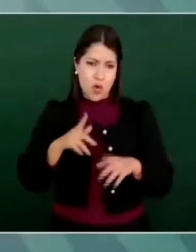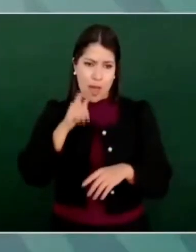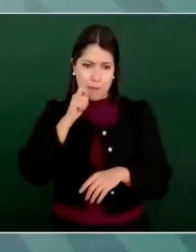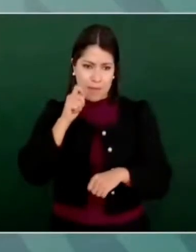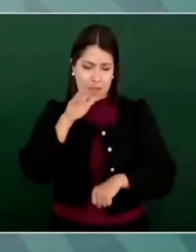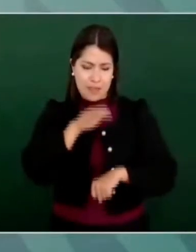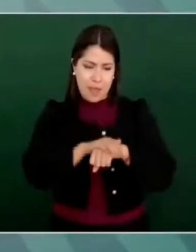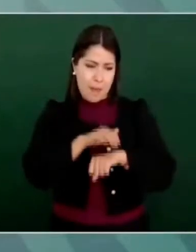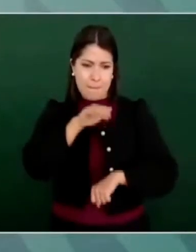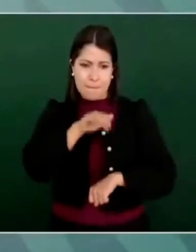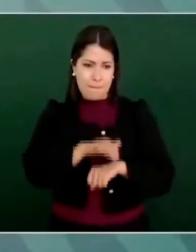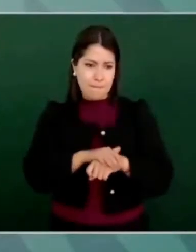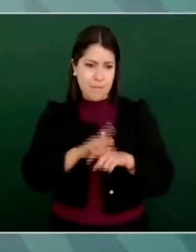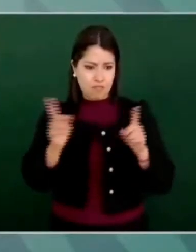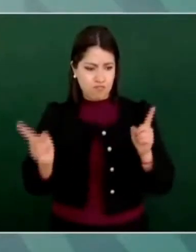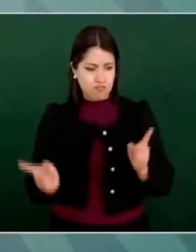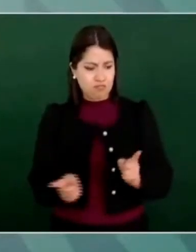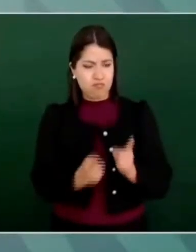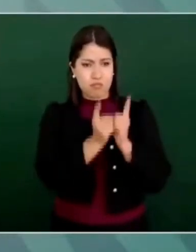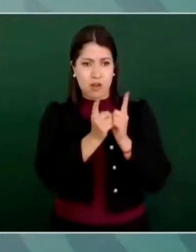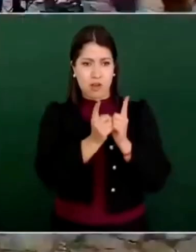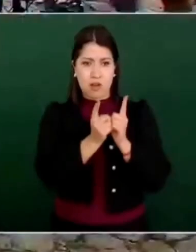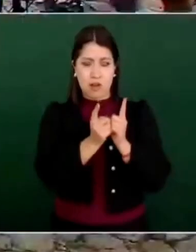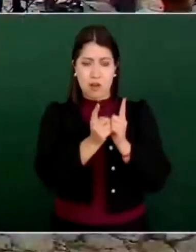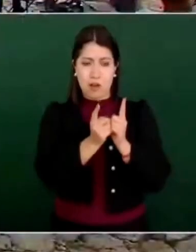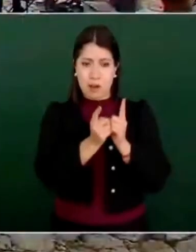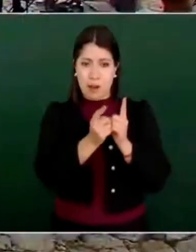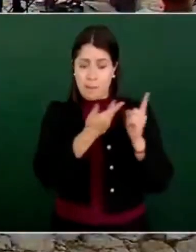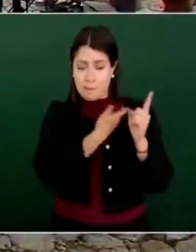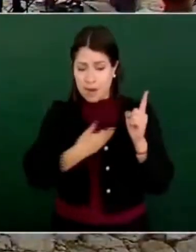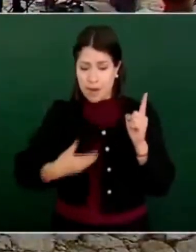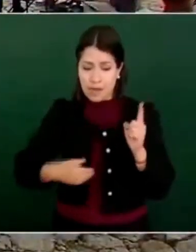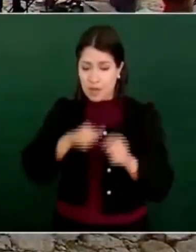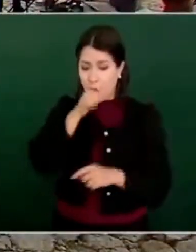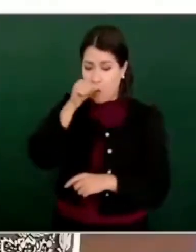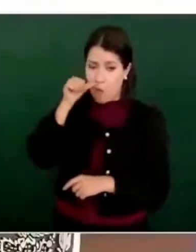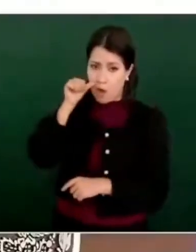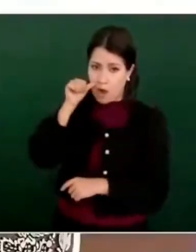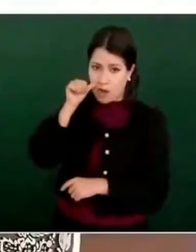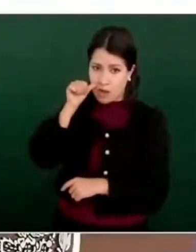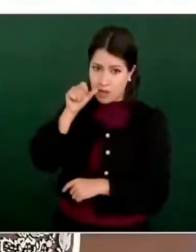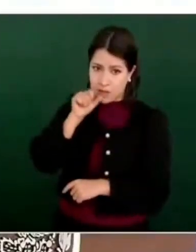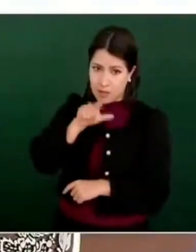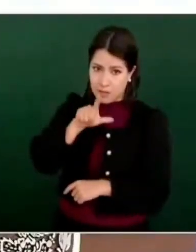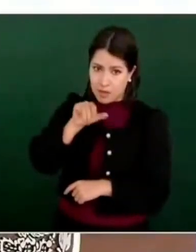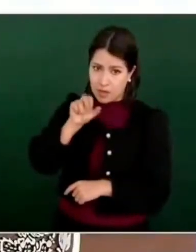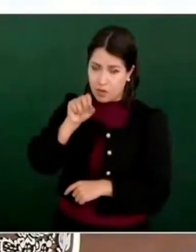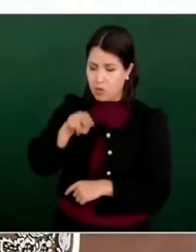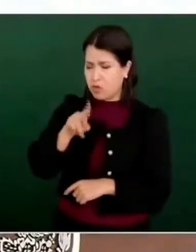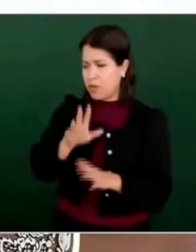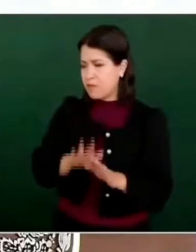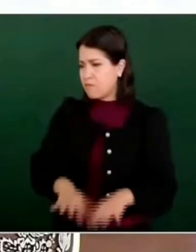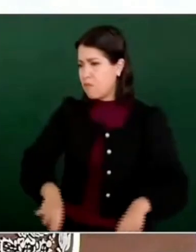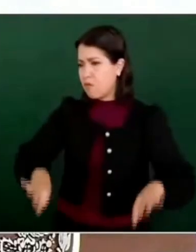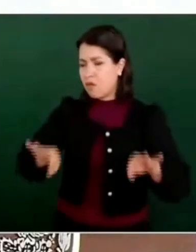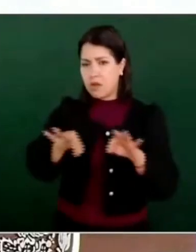amistad. El presidente Benito Juárez y el presidente Lincoln, gigantes de la